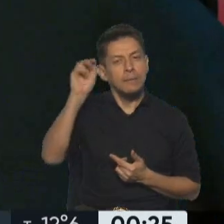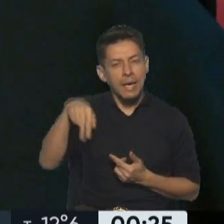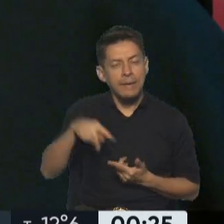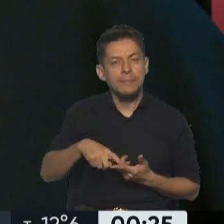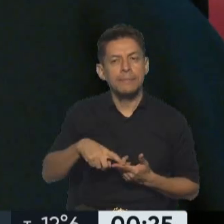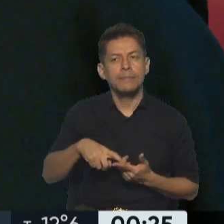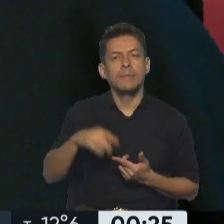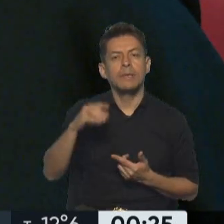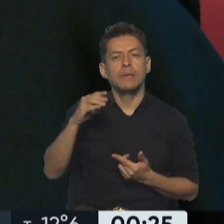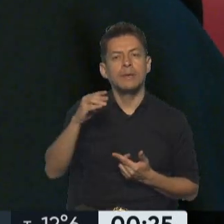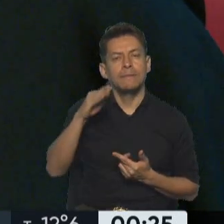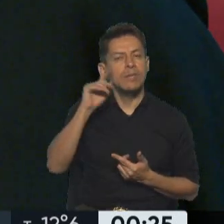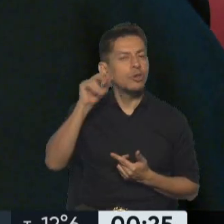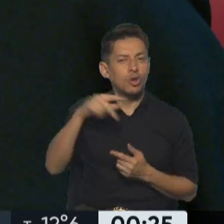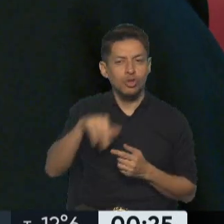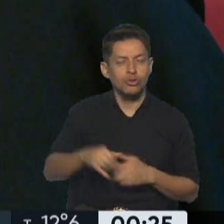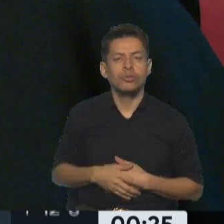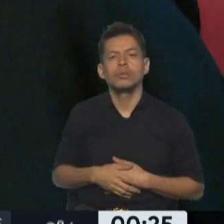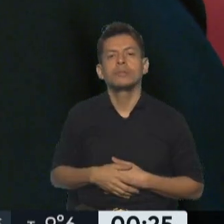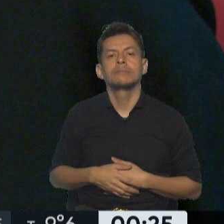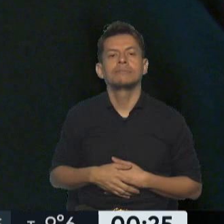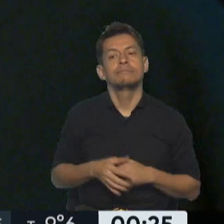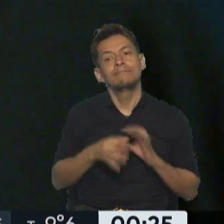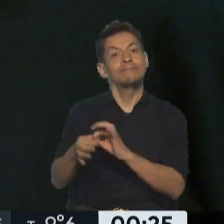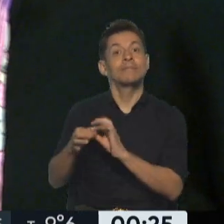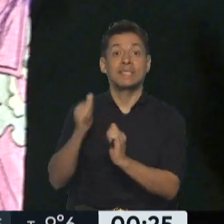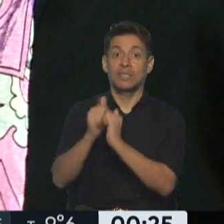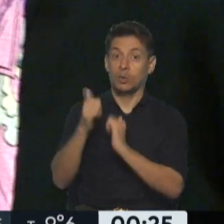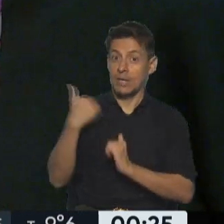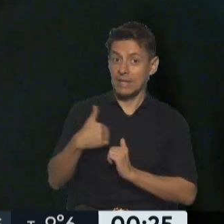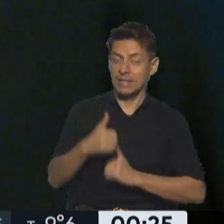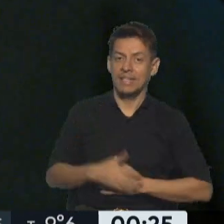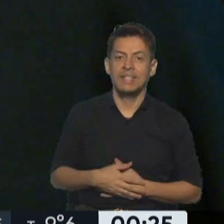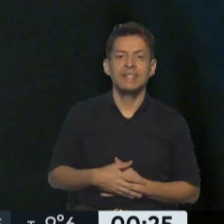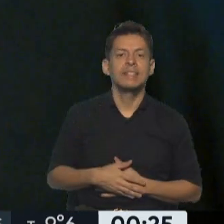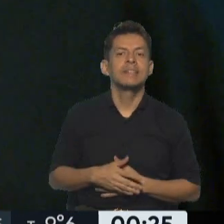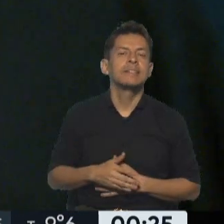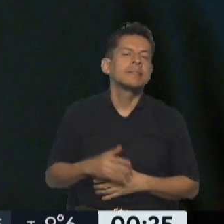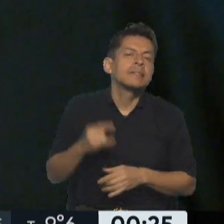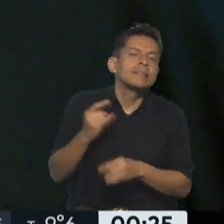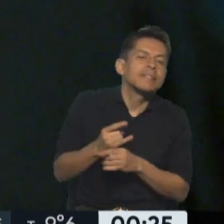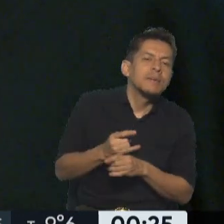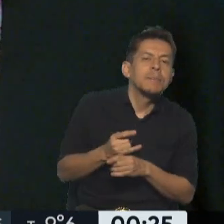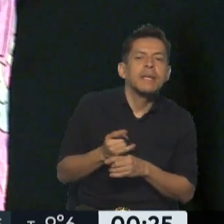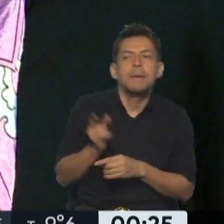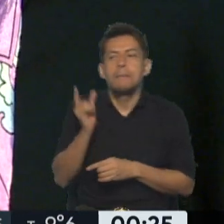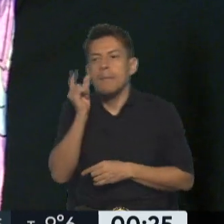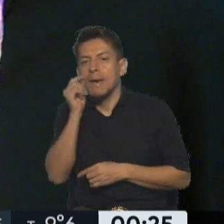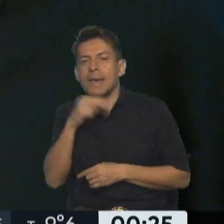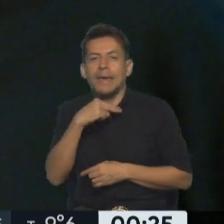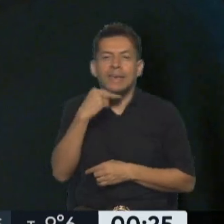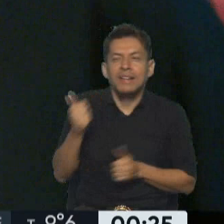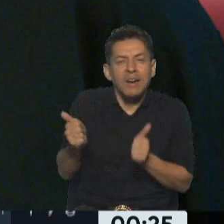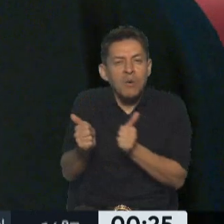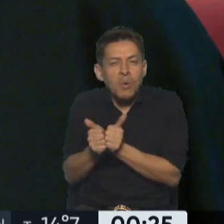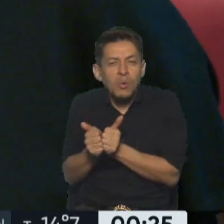atravesado, bueno, por la historia argentina, pero siempre desde el lugar íntimo, ¿no?, de un padre y una hija, en este oficio